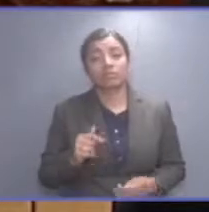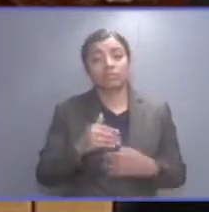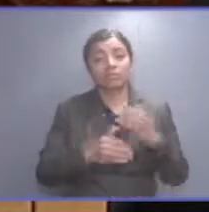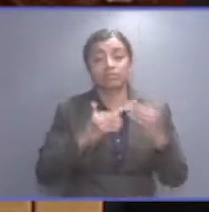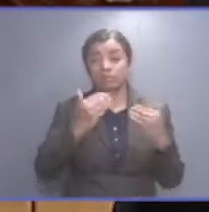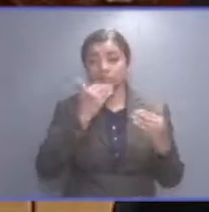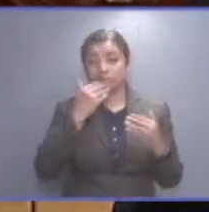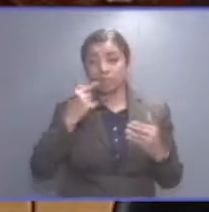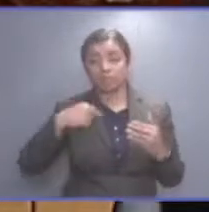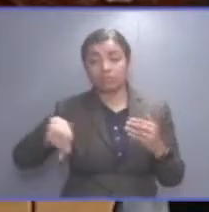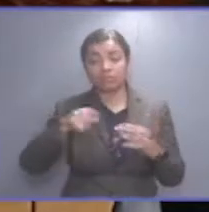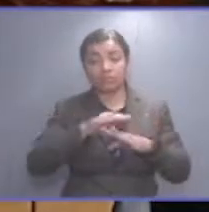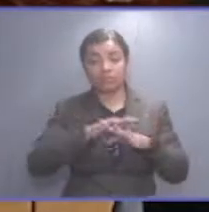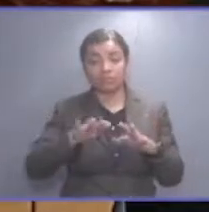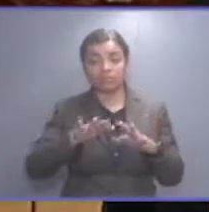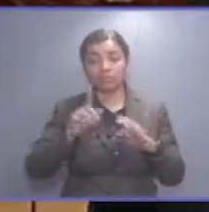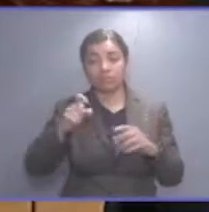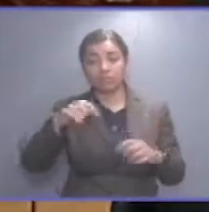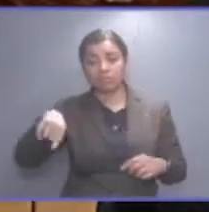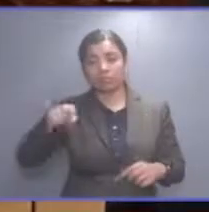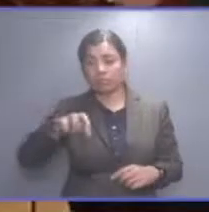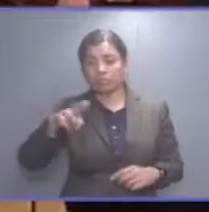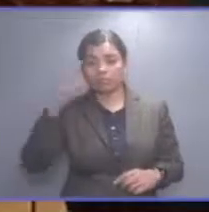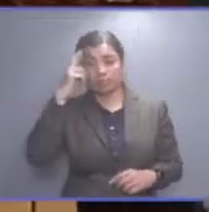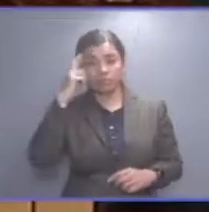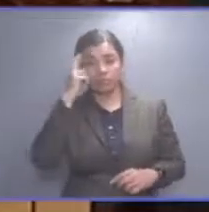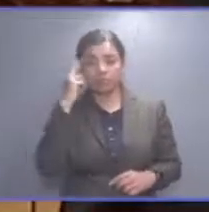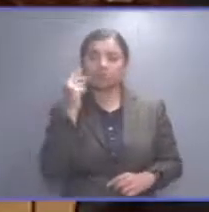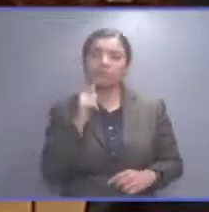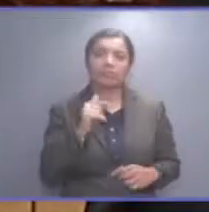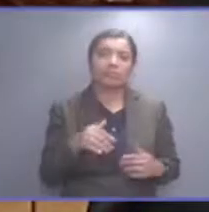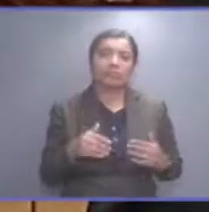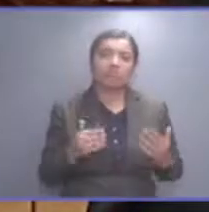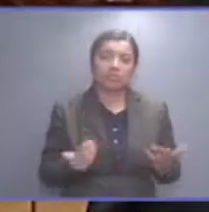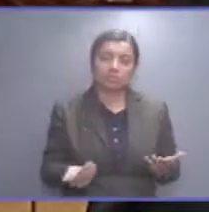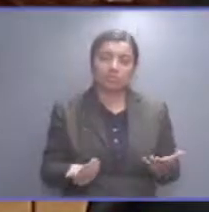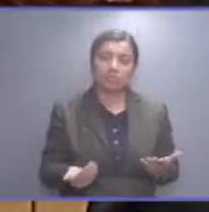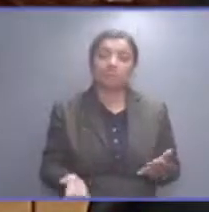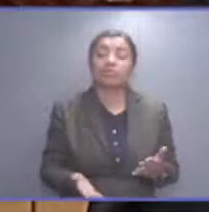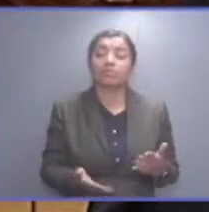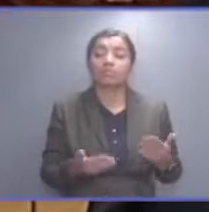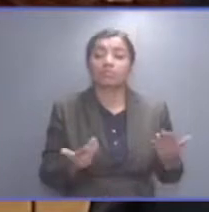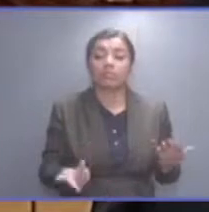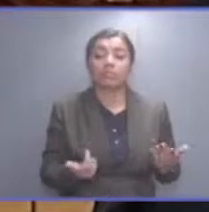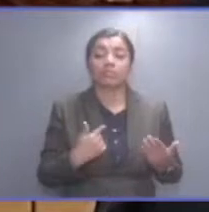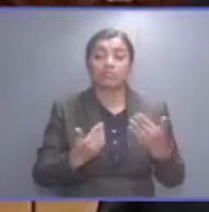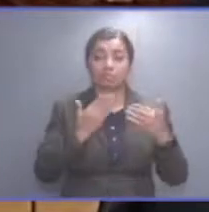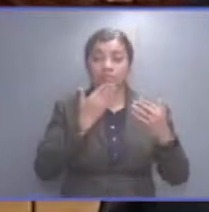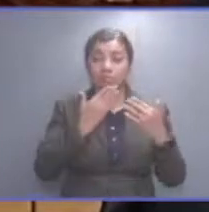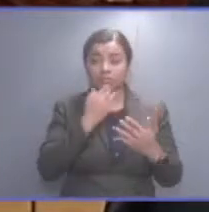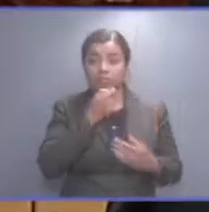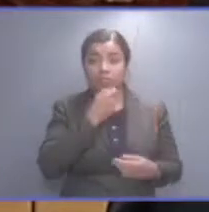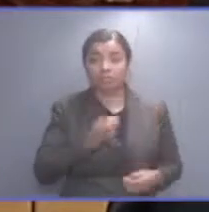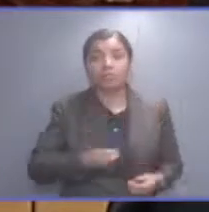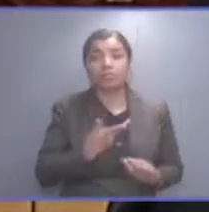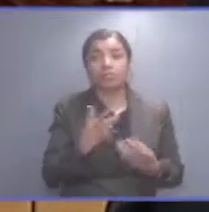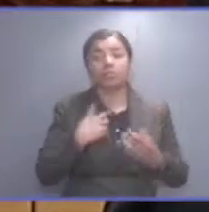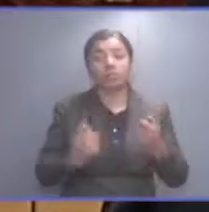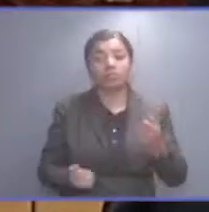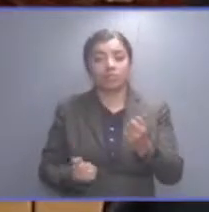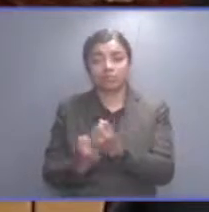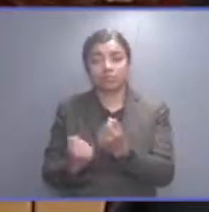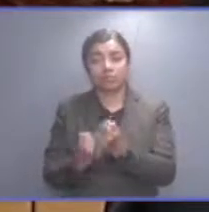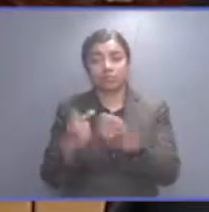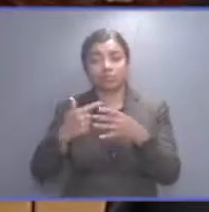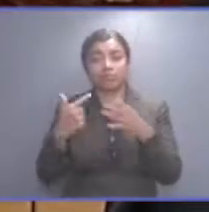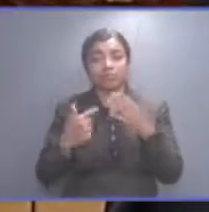puntualizar y quizás finalizar antes de hacer una reflexión, después de hacer una reflexión, es que manifiesto y adiciono mi apoyo a las